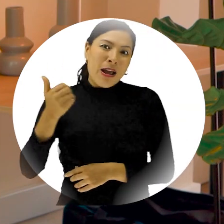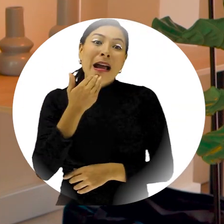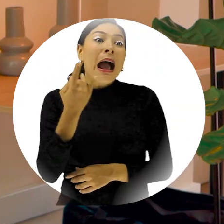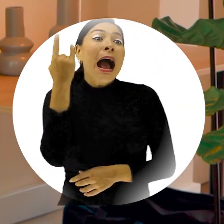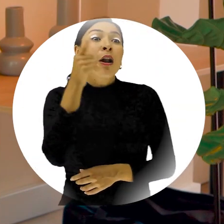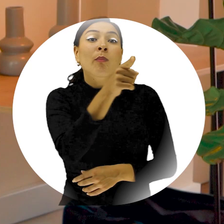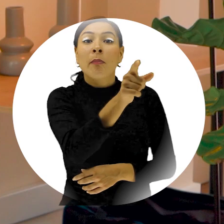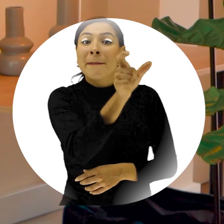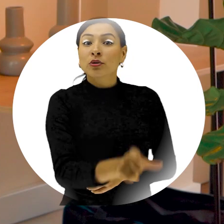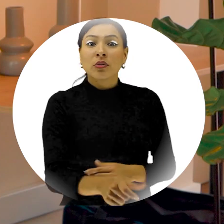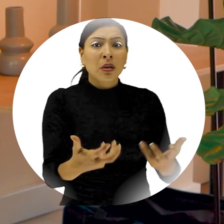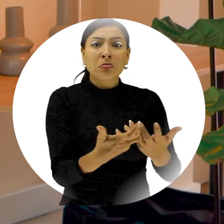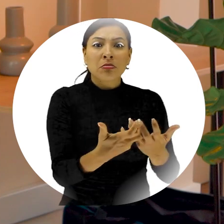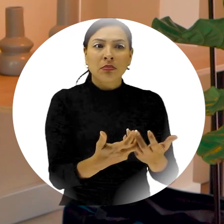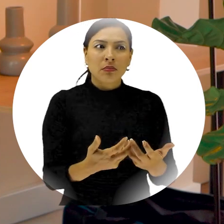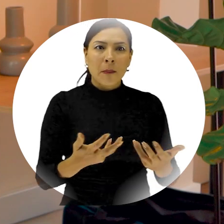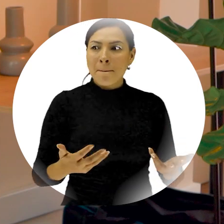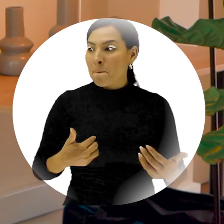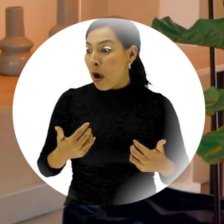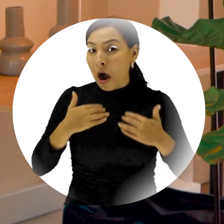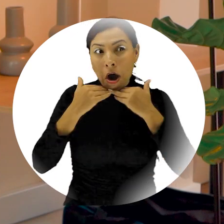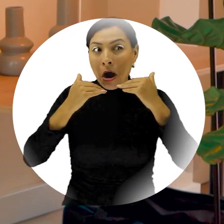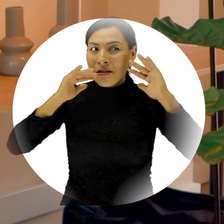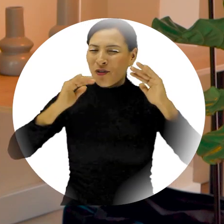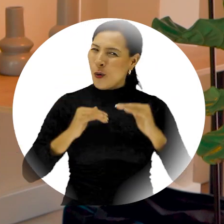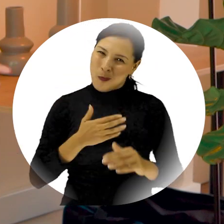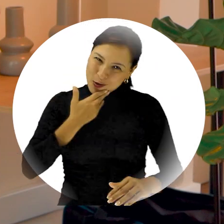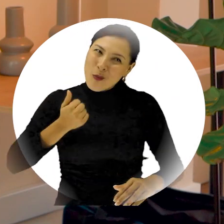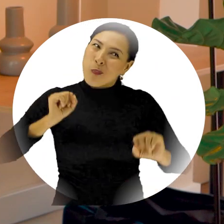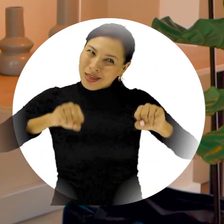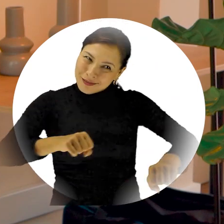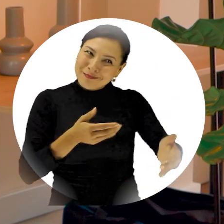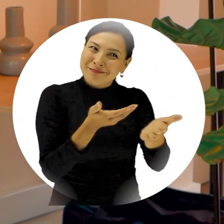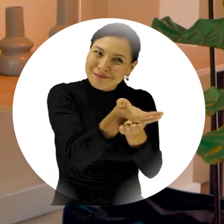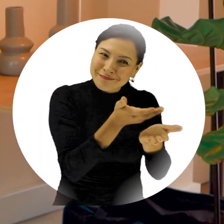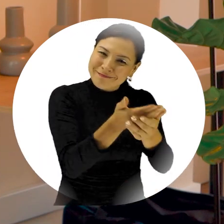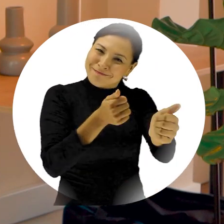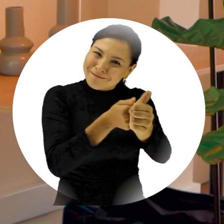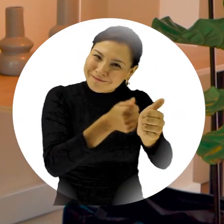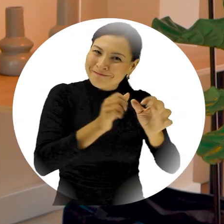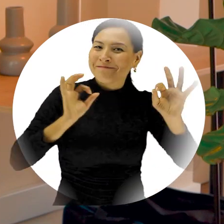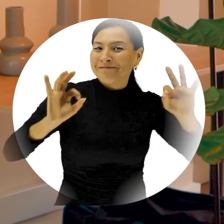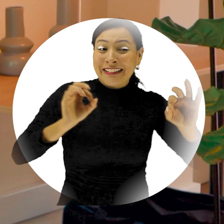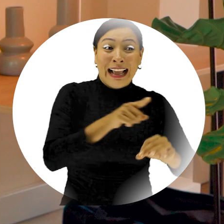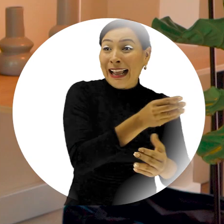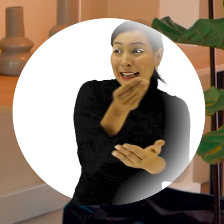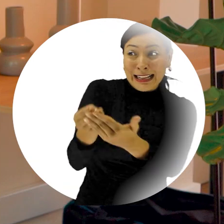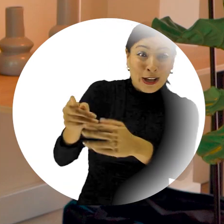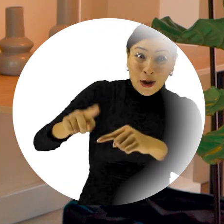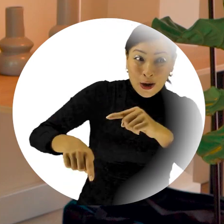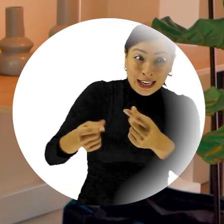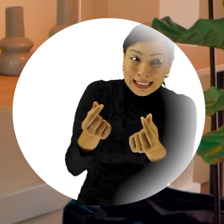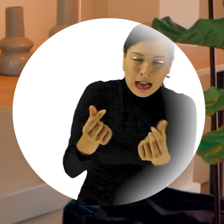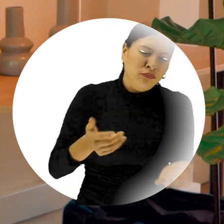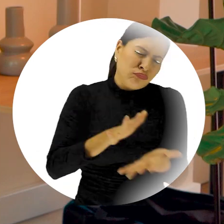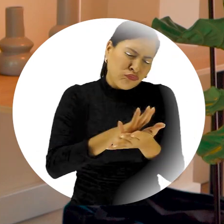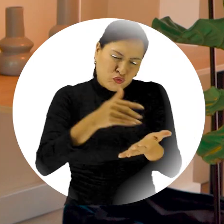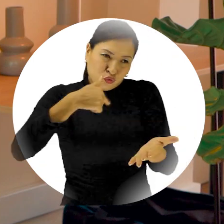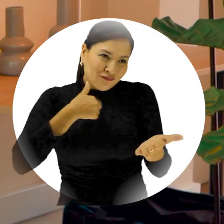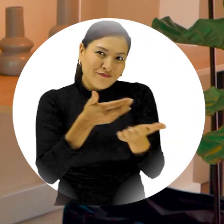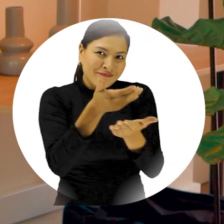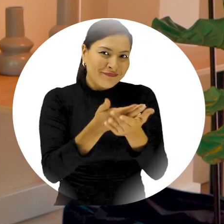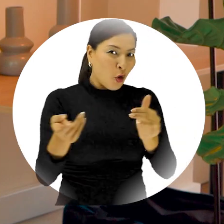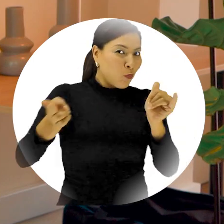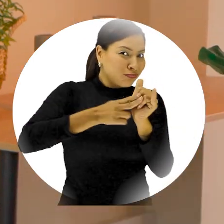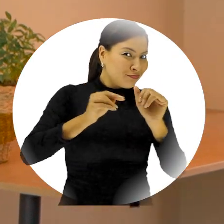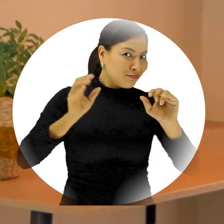esa premisa de aprender cada uno de los pasos y hacerlo lo más manual posible para aprender y tener toda la información, visitamos todos estos sitios como les